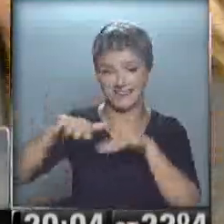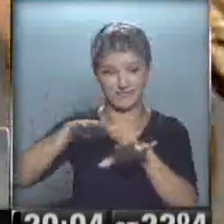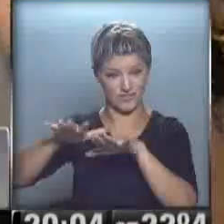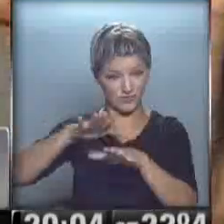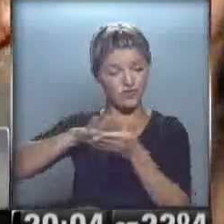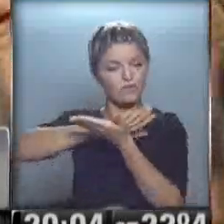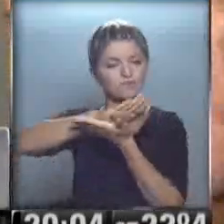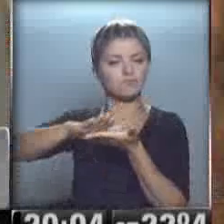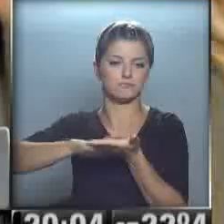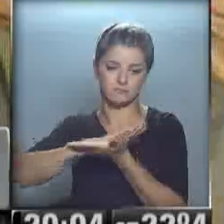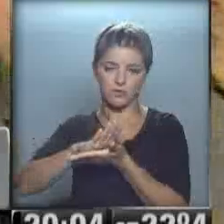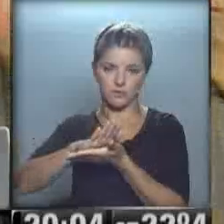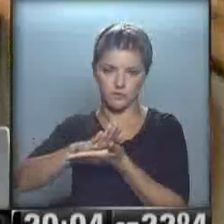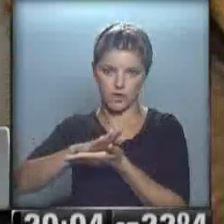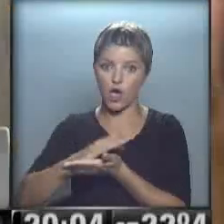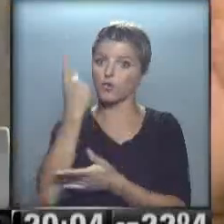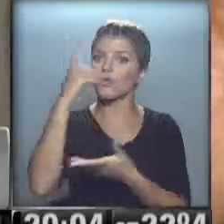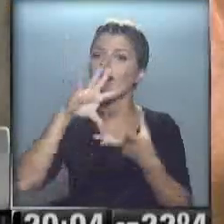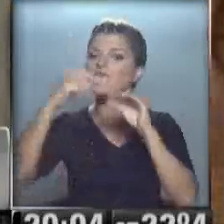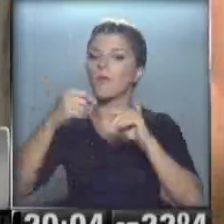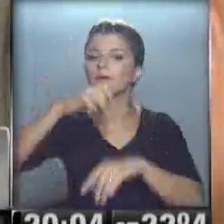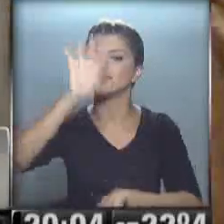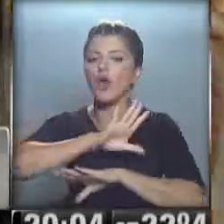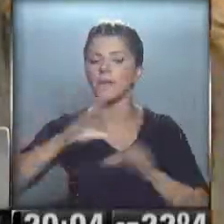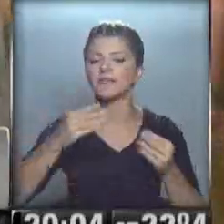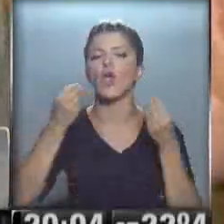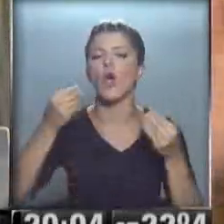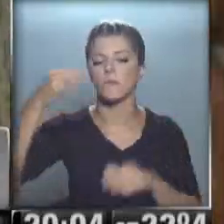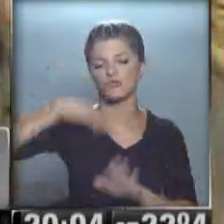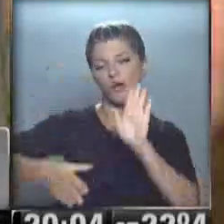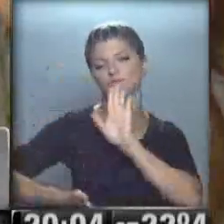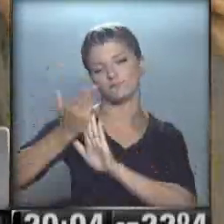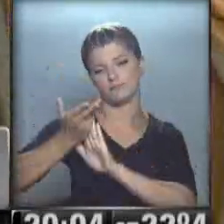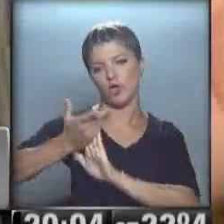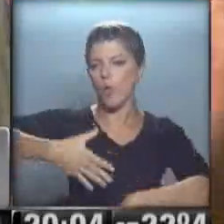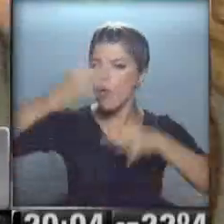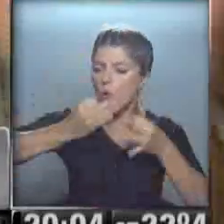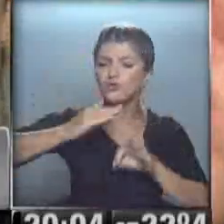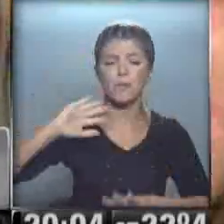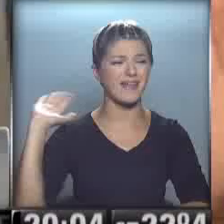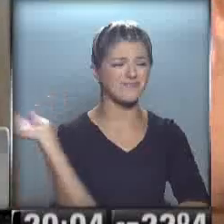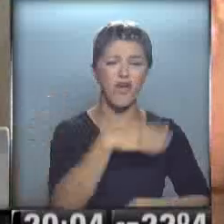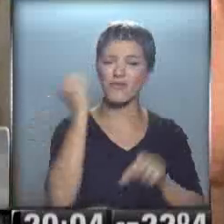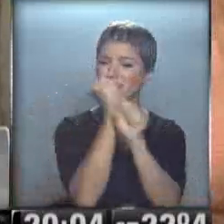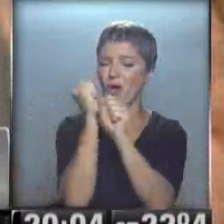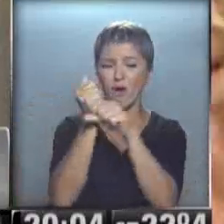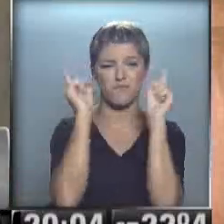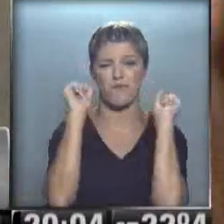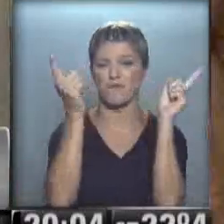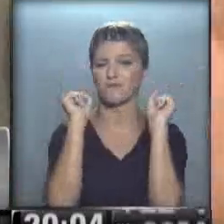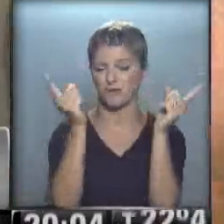se resuelva de una sola manera. Aumento salarial justo para todos los trabajadores de la